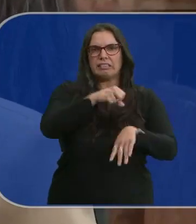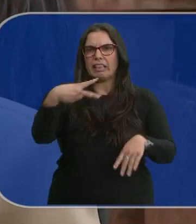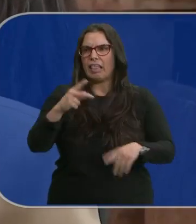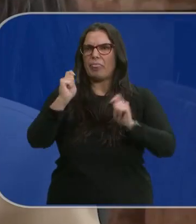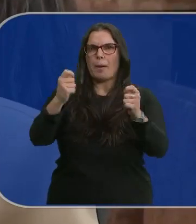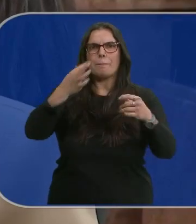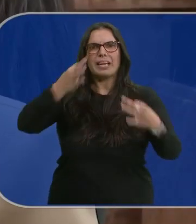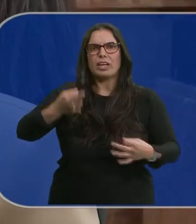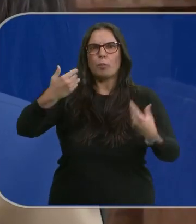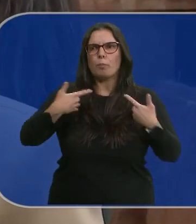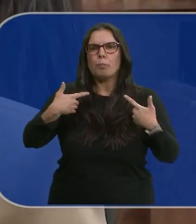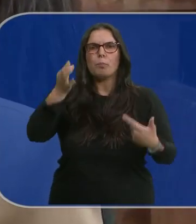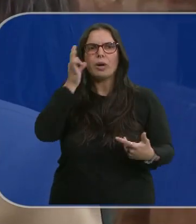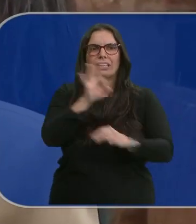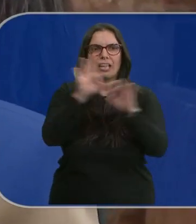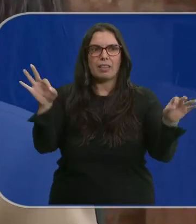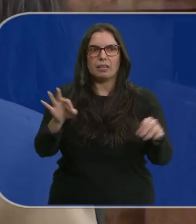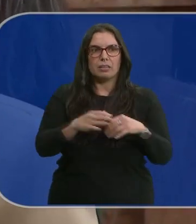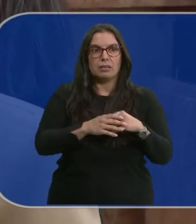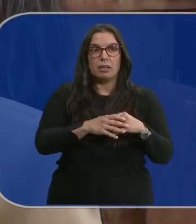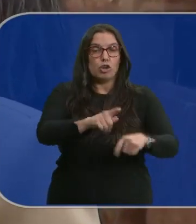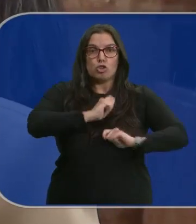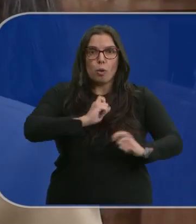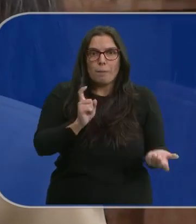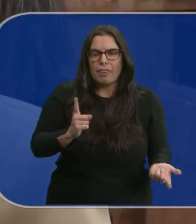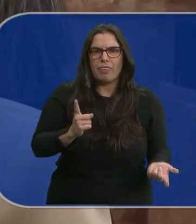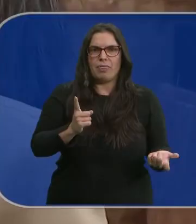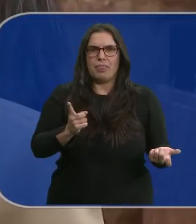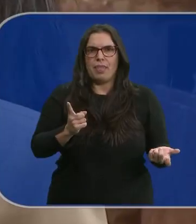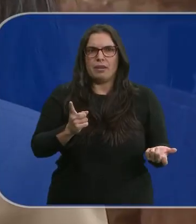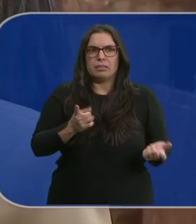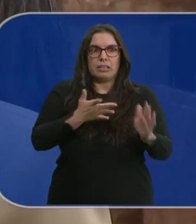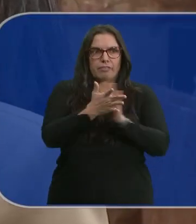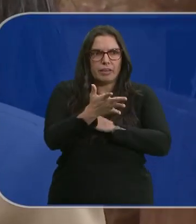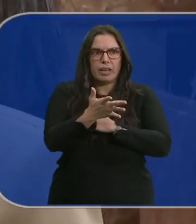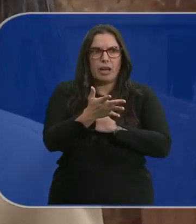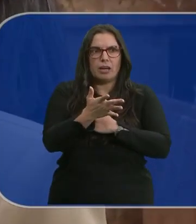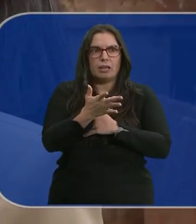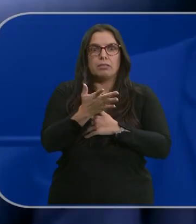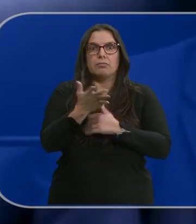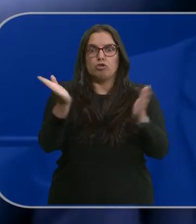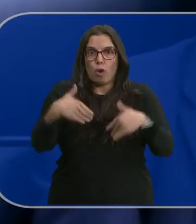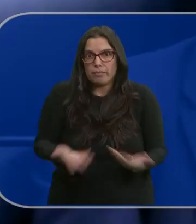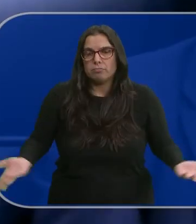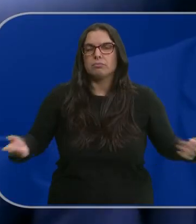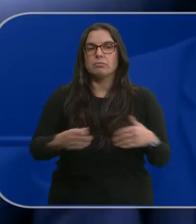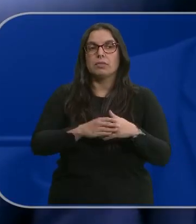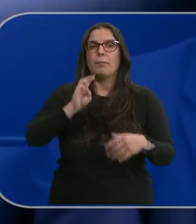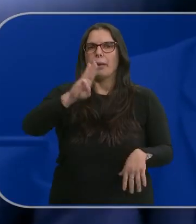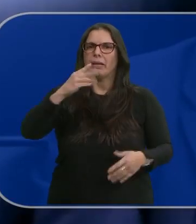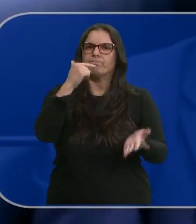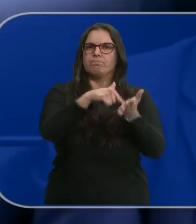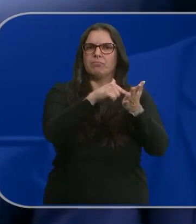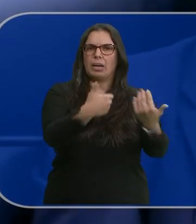puesto en riesgo a las víctimas. No me las ofrecen, no me las facilitan, por lo tanto, yo entiendo que no existen. El PP no solo